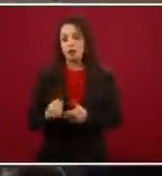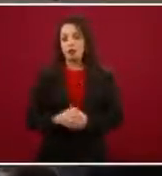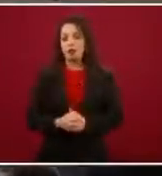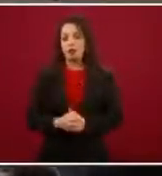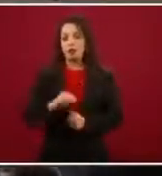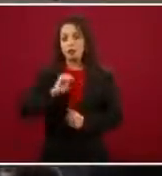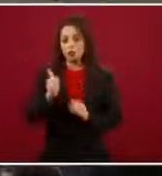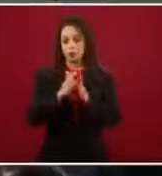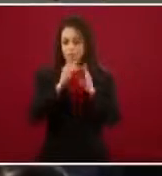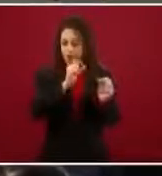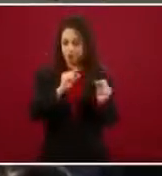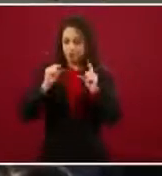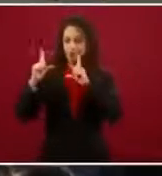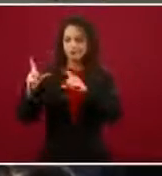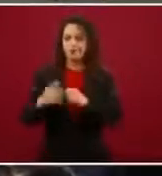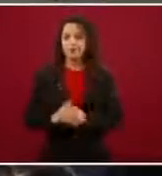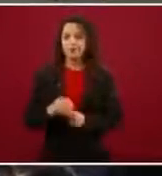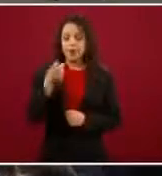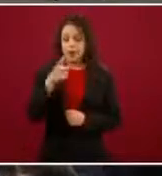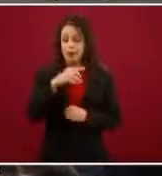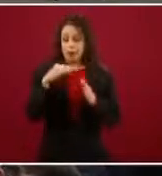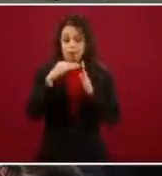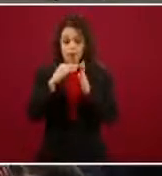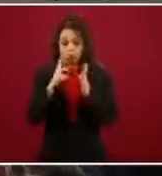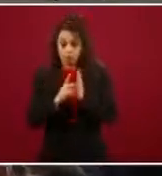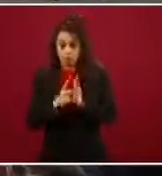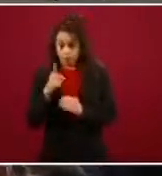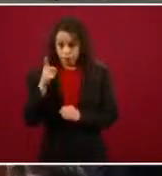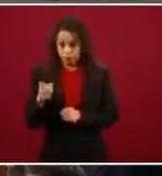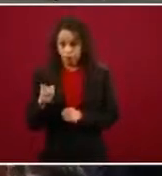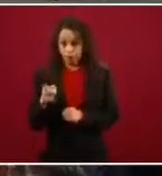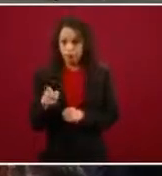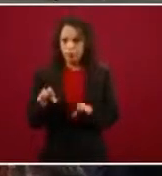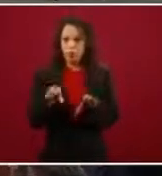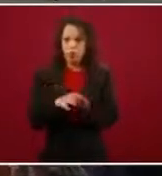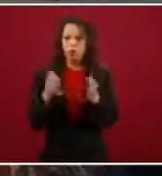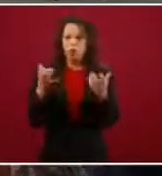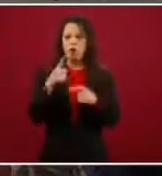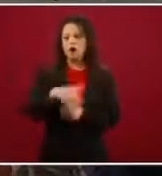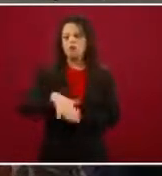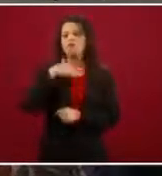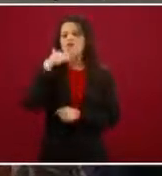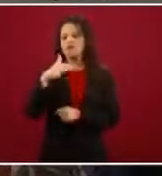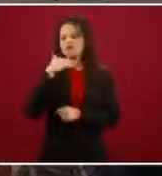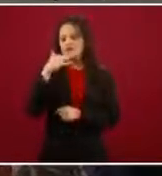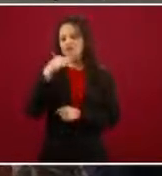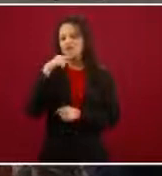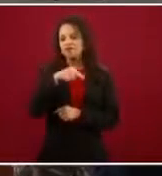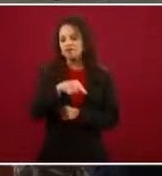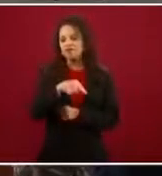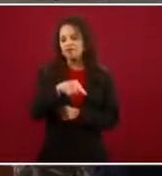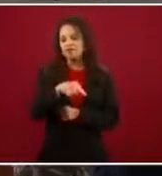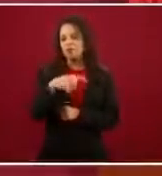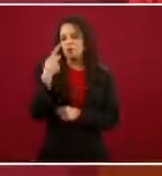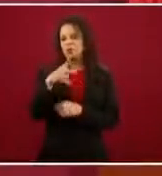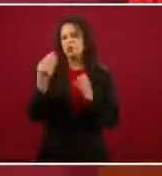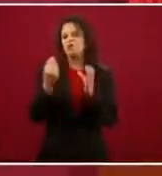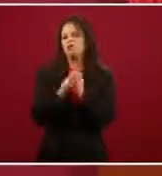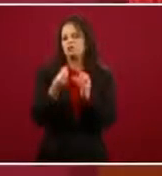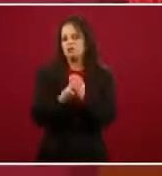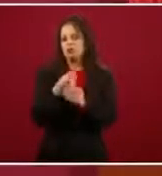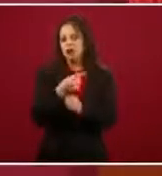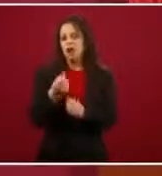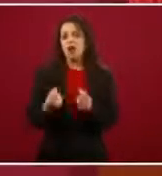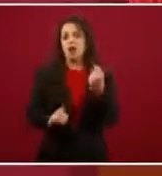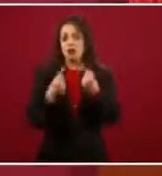Después, nuevamente es un mecanismo en el cual una tipología de corrupción. Esa tipología de corrupción lo que nos dice es que hay ocasiones en